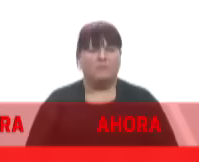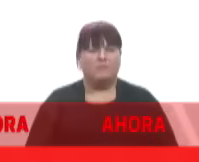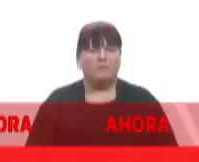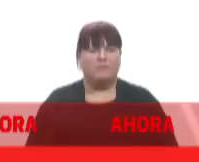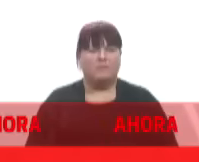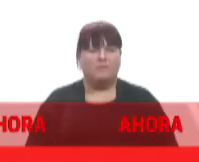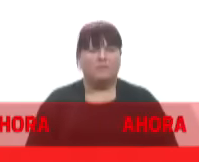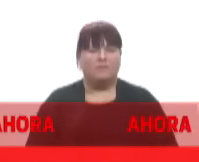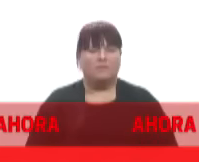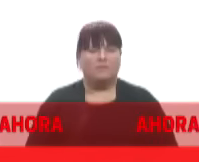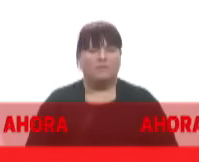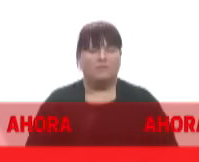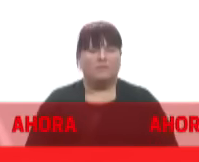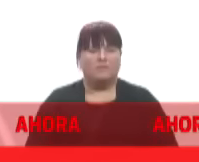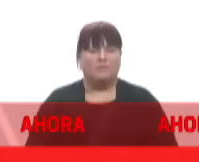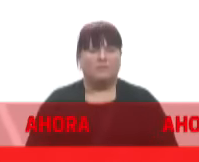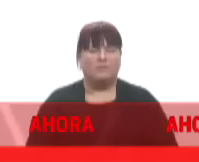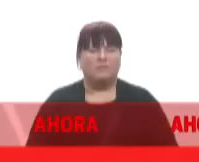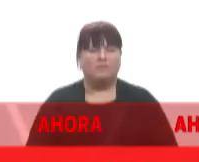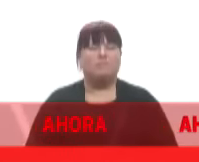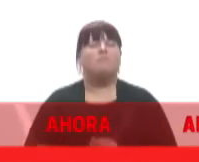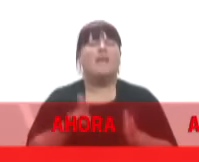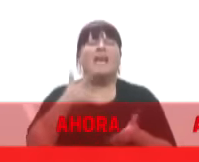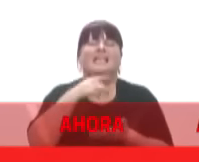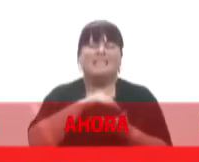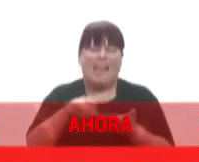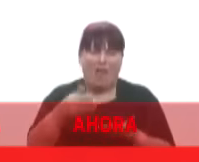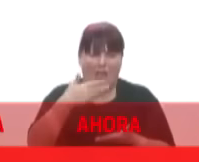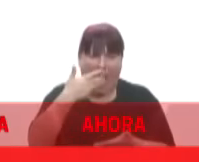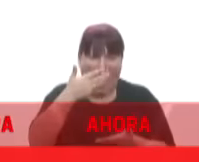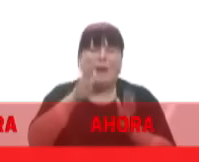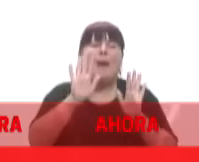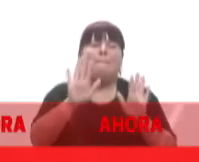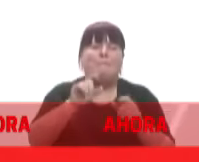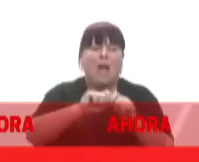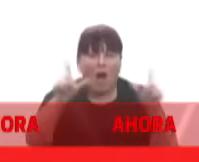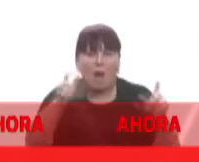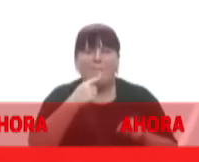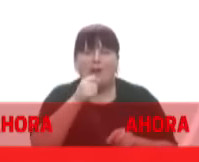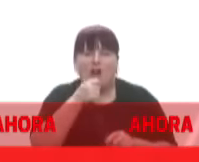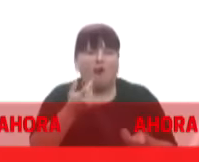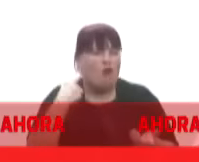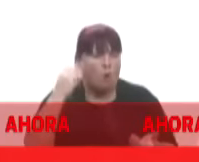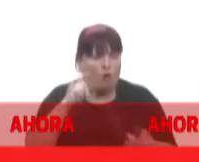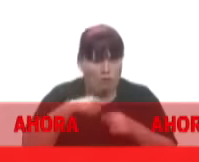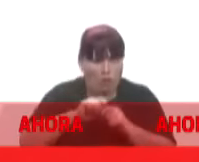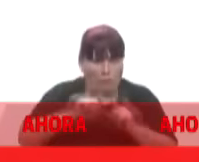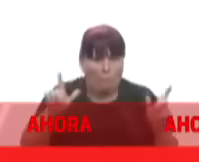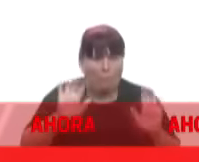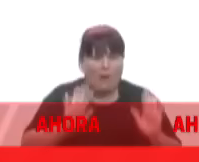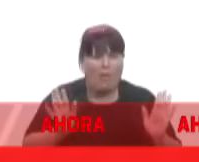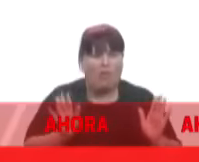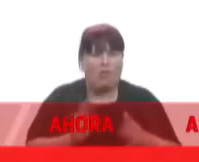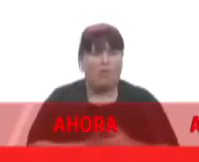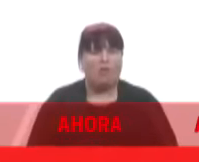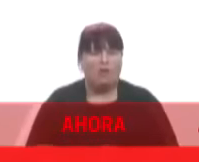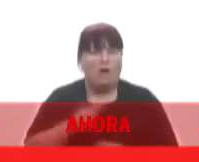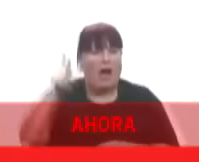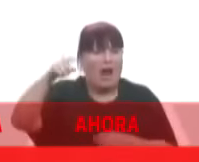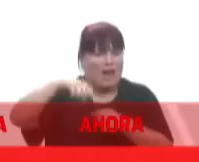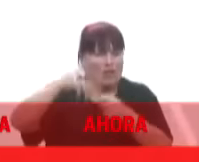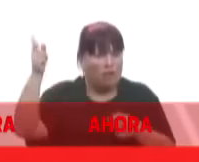pasa porque justamente nunca se gestionó. Senador, hable bueno, pero prenda el micrófono, porque no lo escucho. Lo prenden